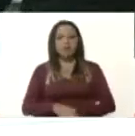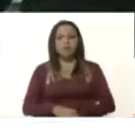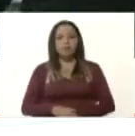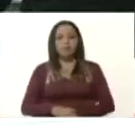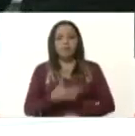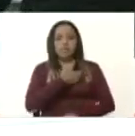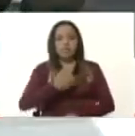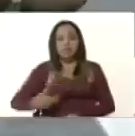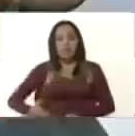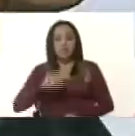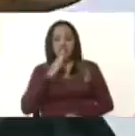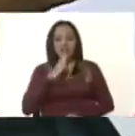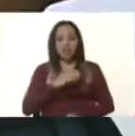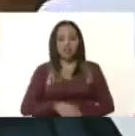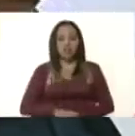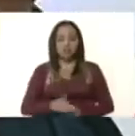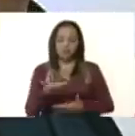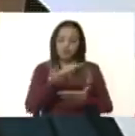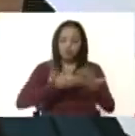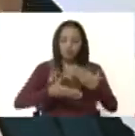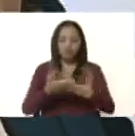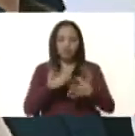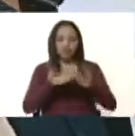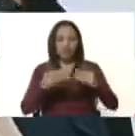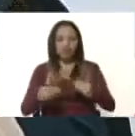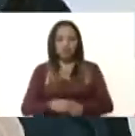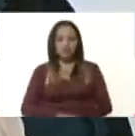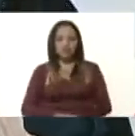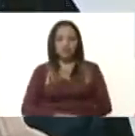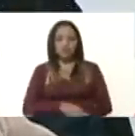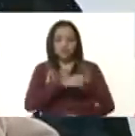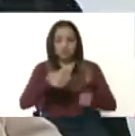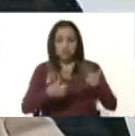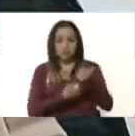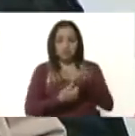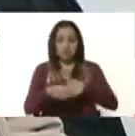compañeros, compañeras, todos, viceministros,